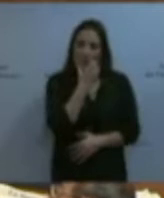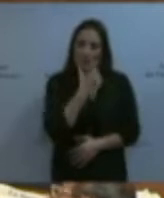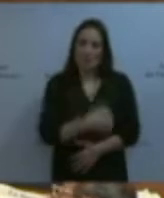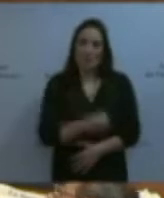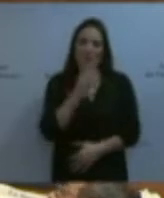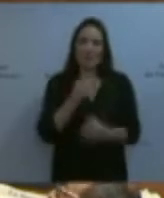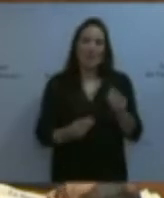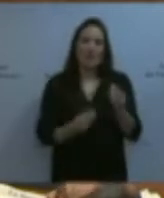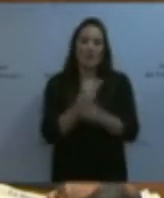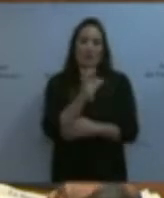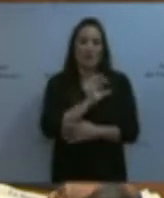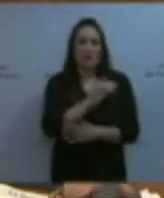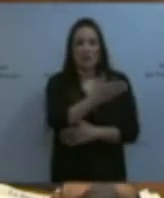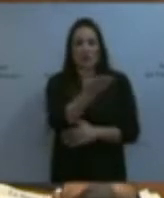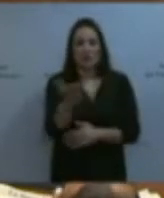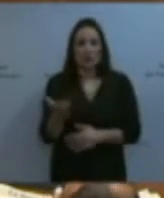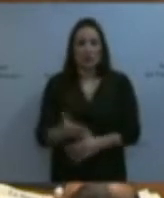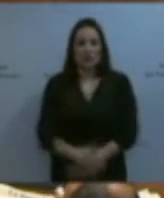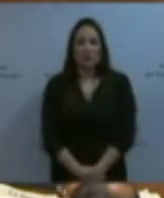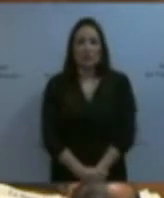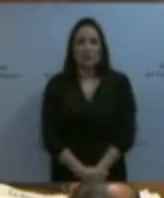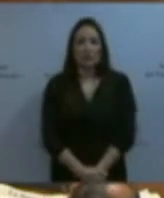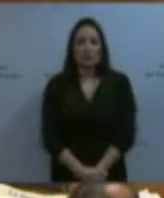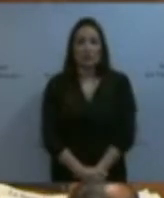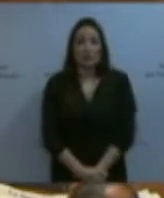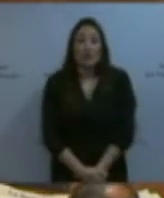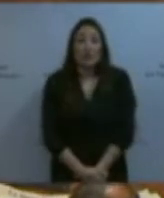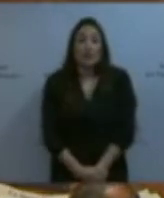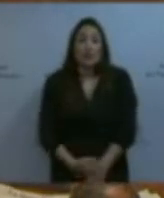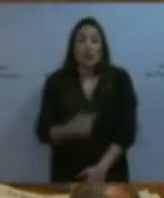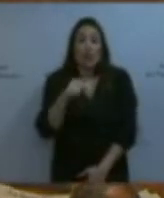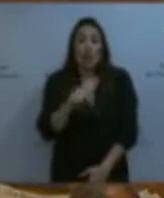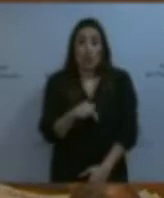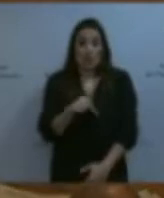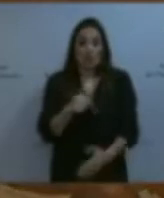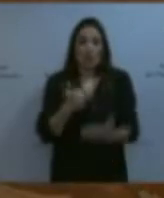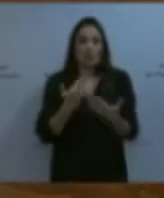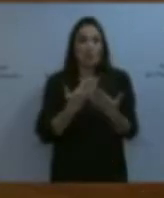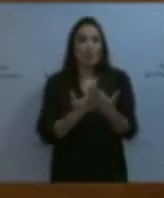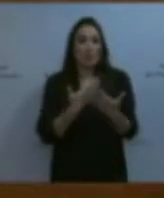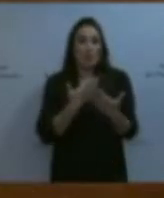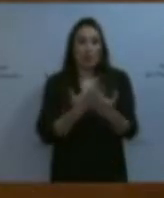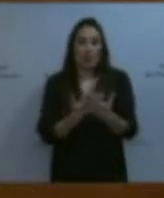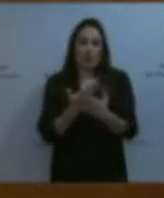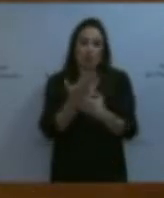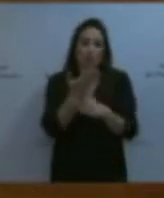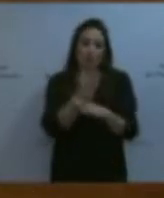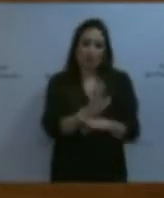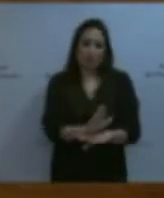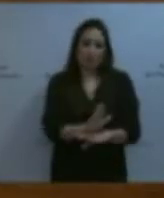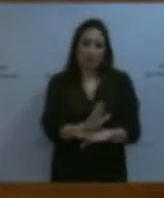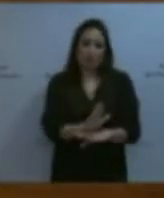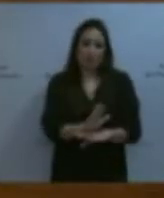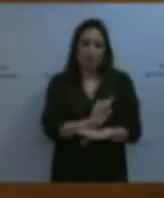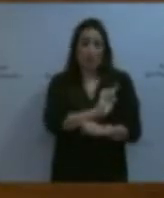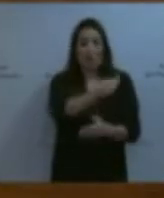Buenos días, señorías. Bueno, hoy traemos una proposición que nos traslada la Plataforma